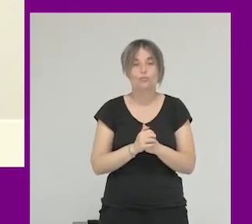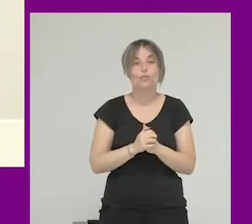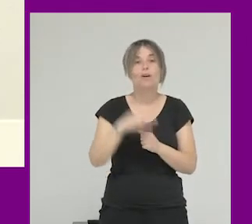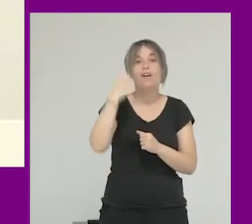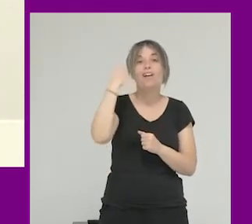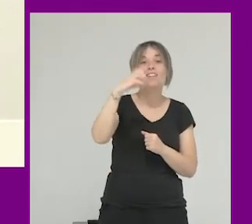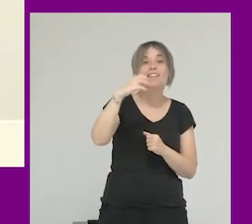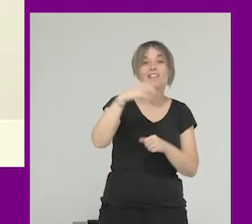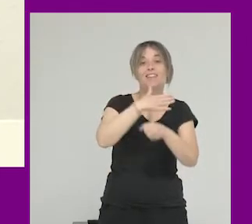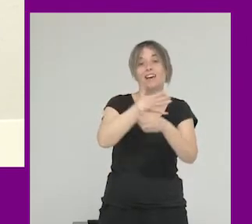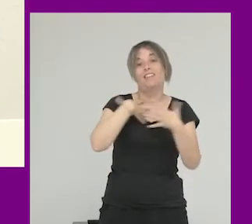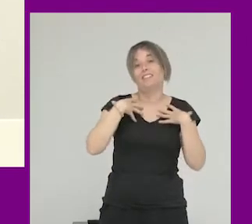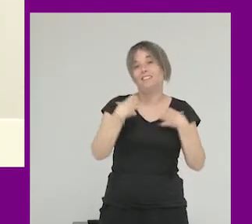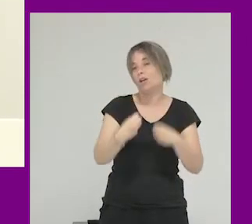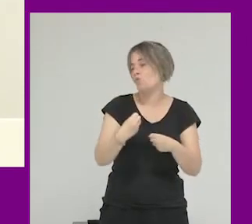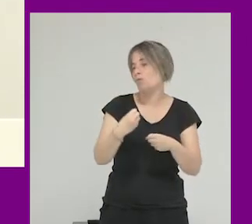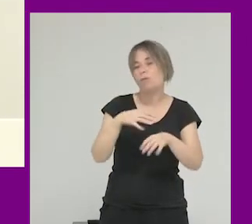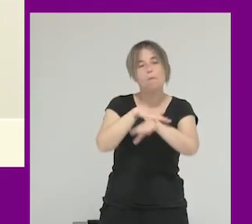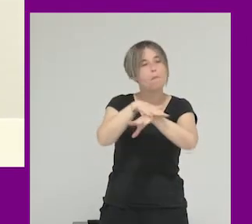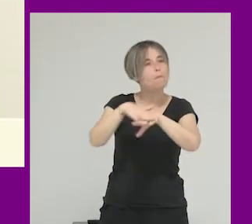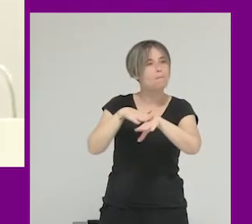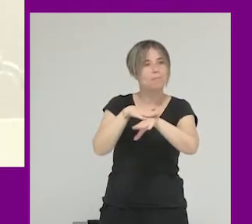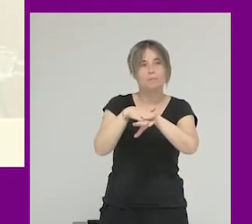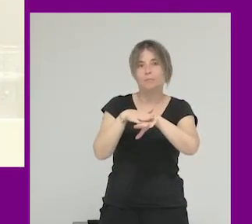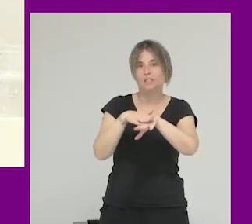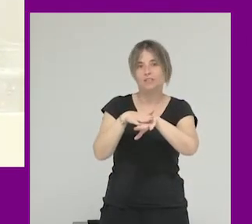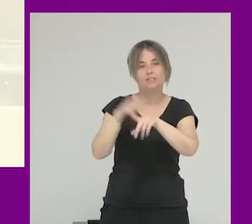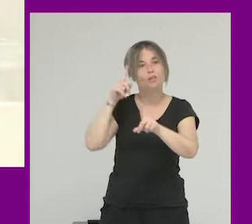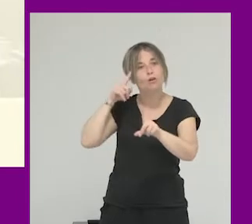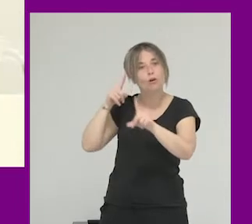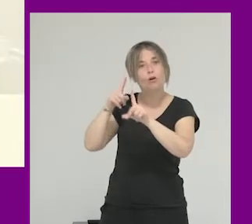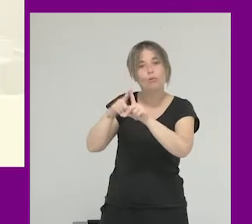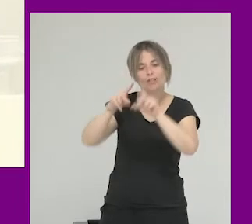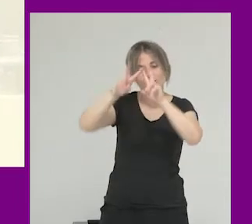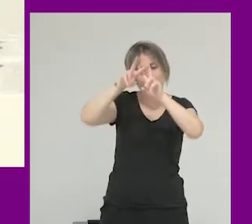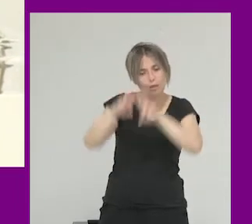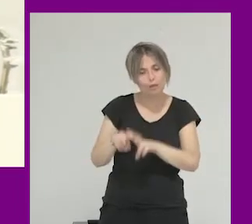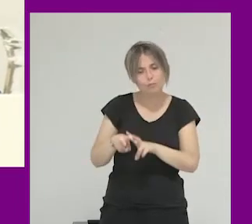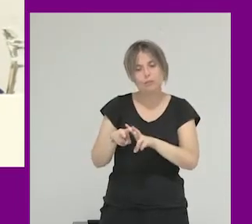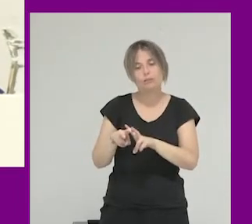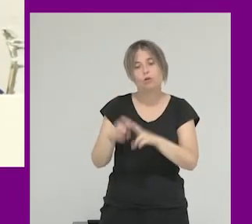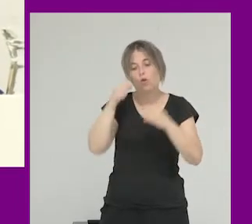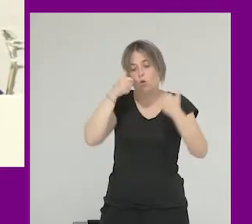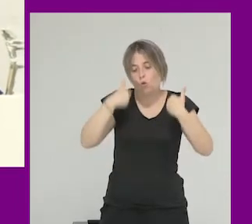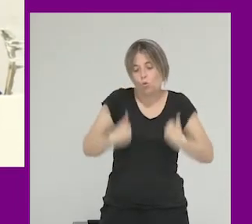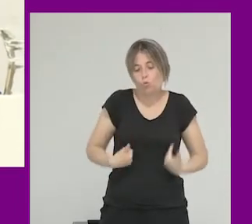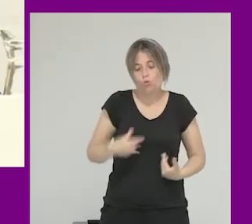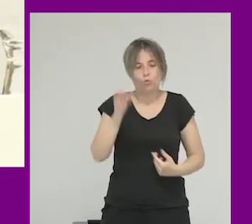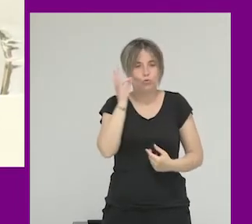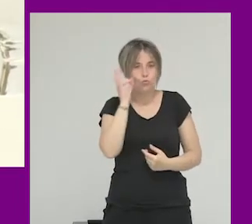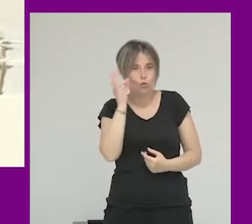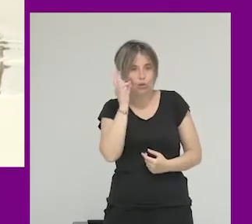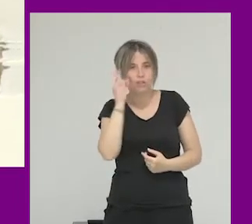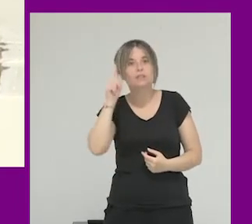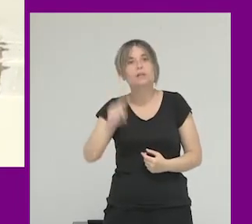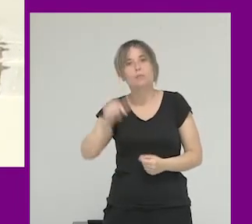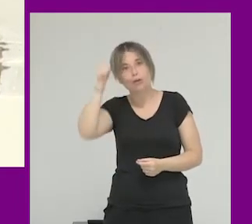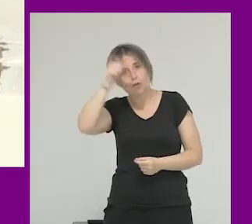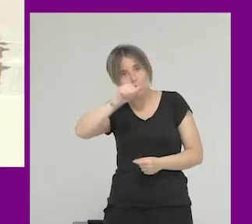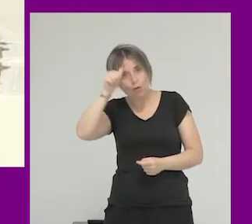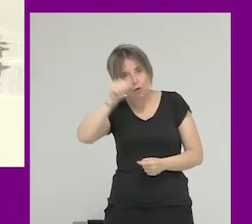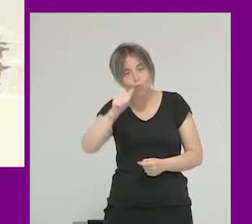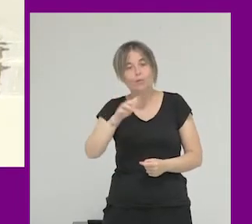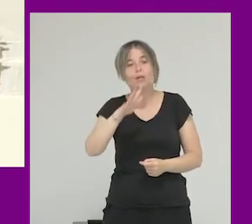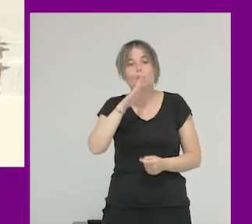salud es básico el que el objeto de estudio sea los cuerpos de las mujeres y de los hombres, porque